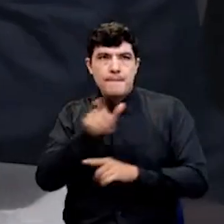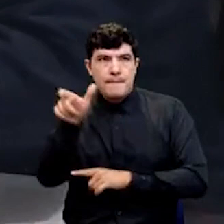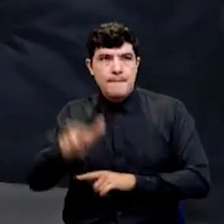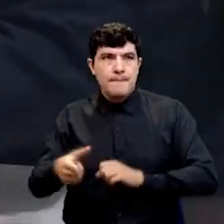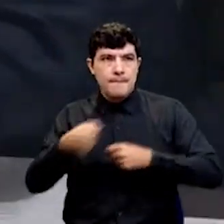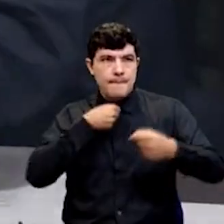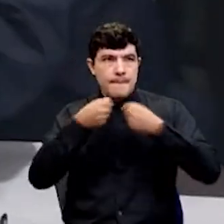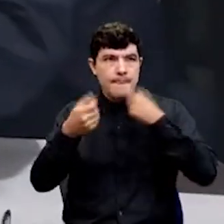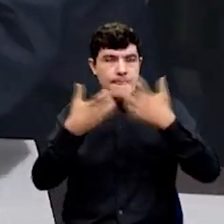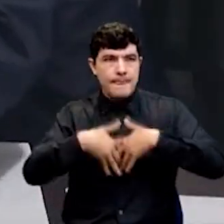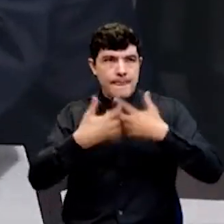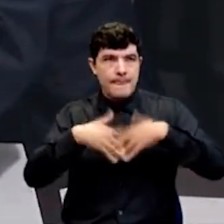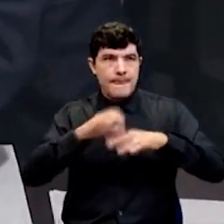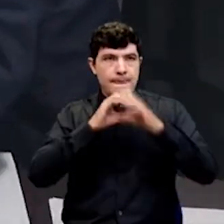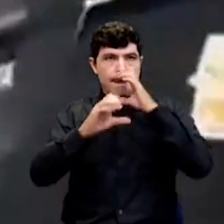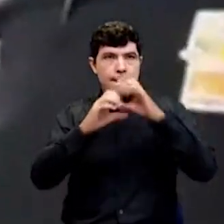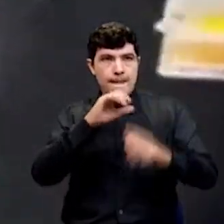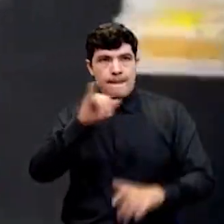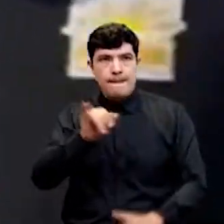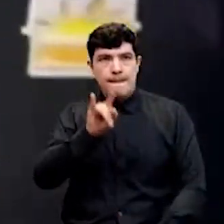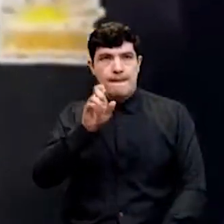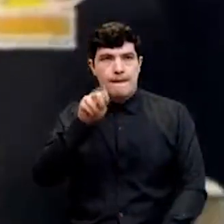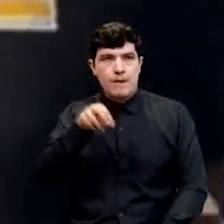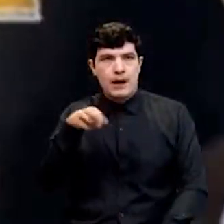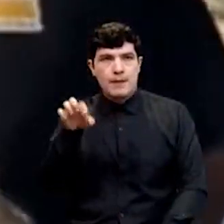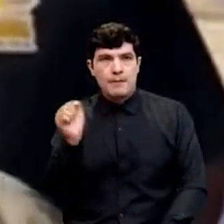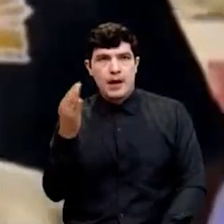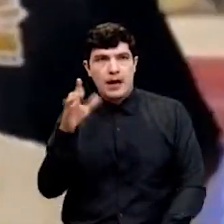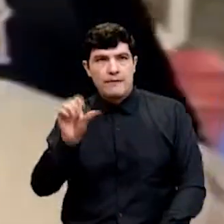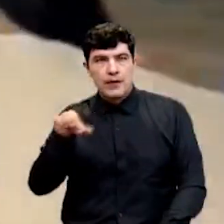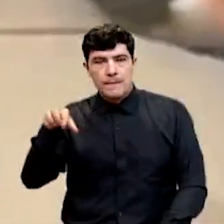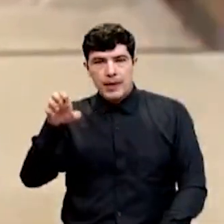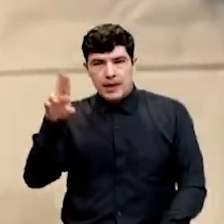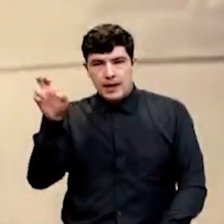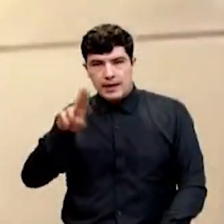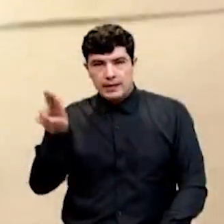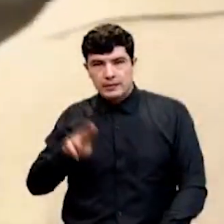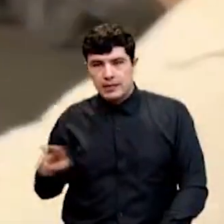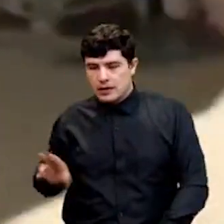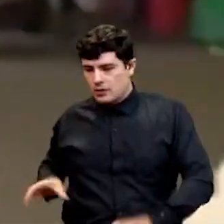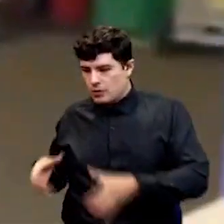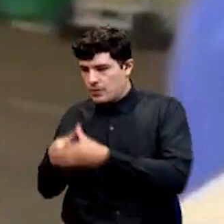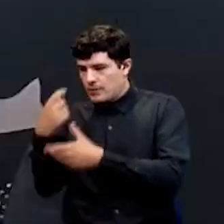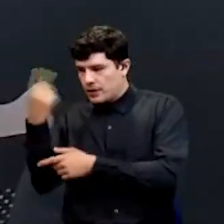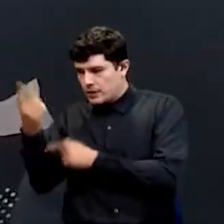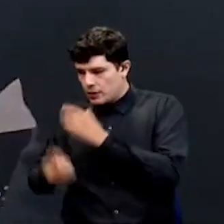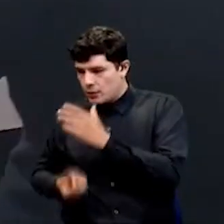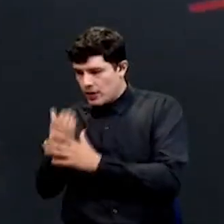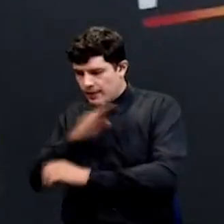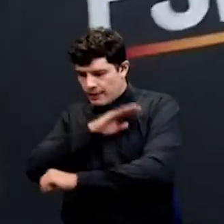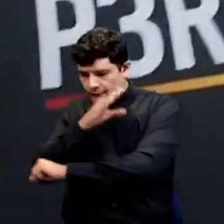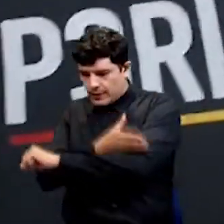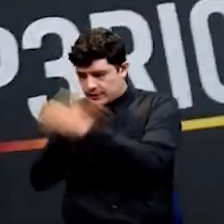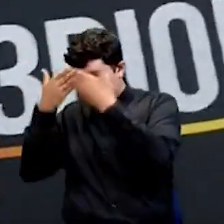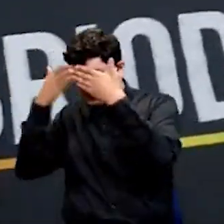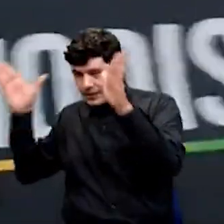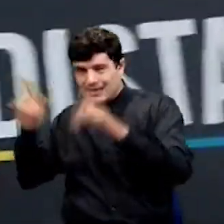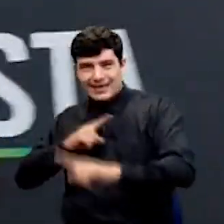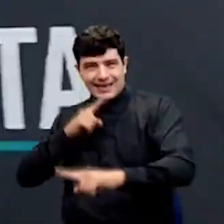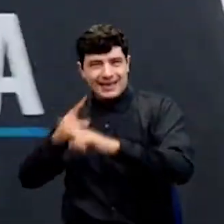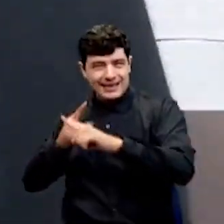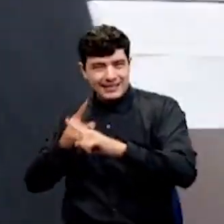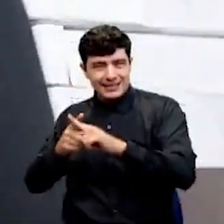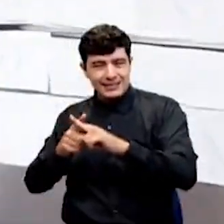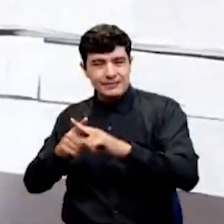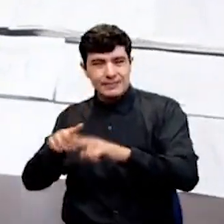y empresario de las comunicaciones Juan Pablo Pérez, avalado por Nueva Fuerza Democrática, partido del expresidente